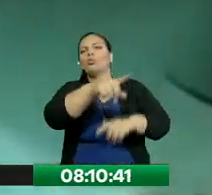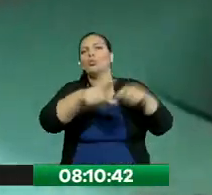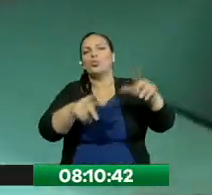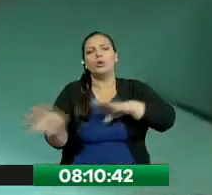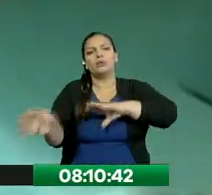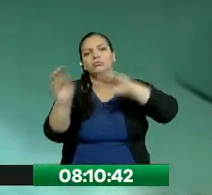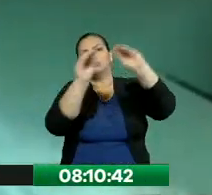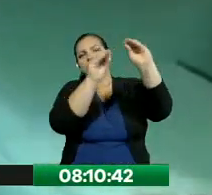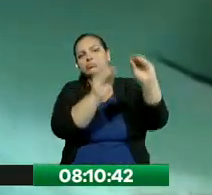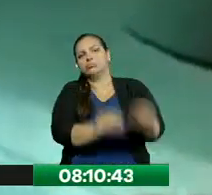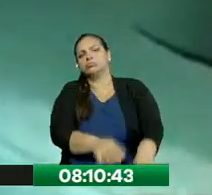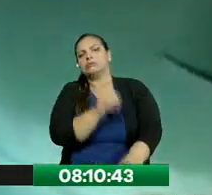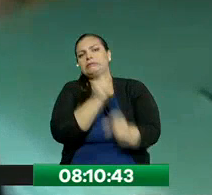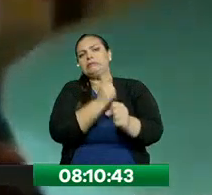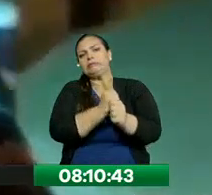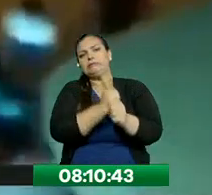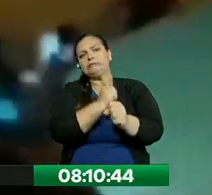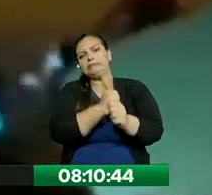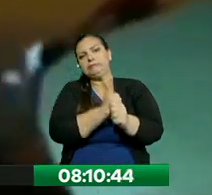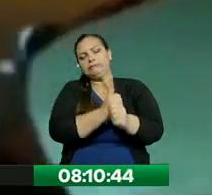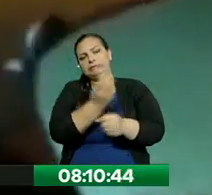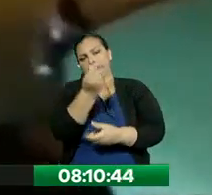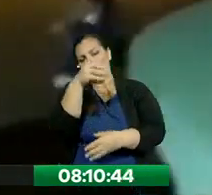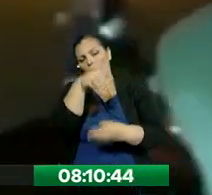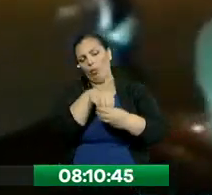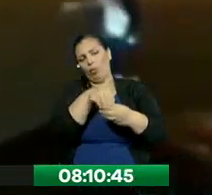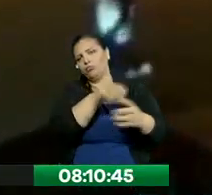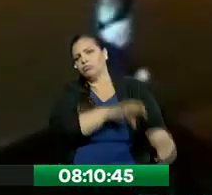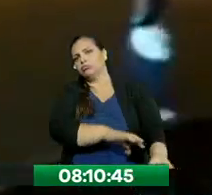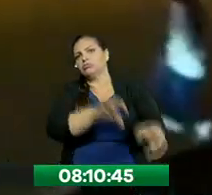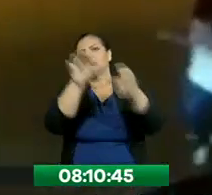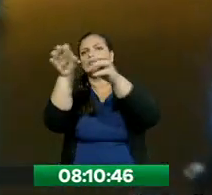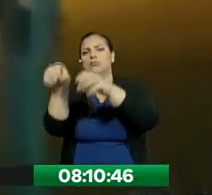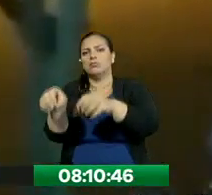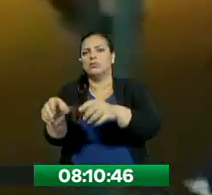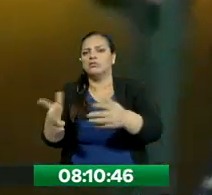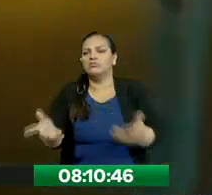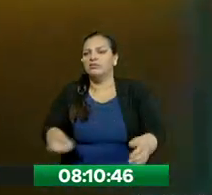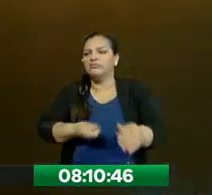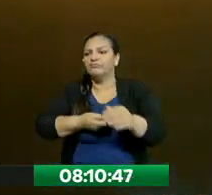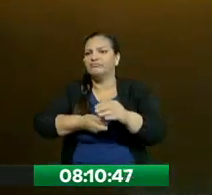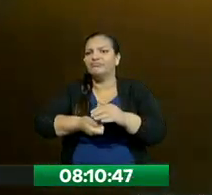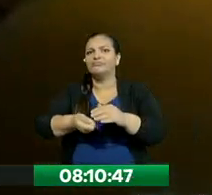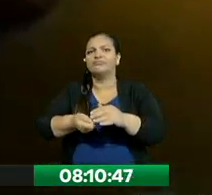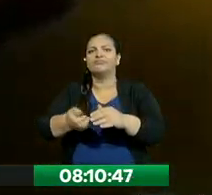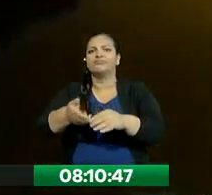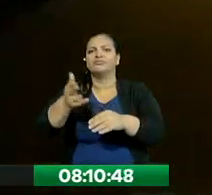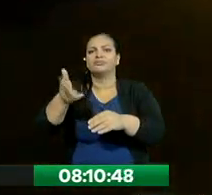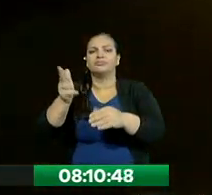indígena, enfrentándose con los uniformados.